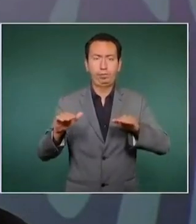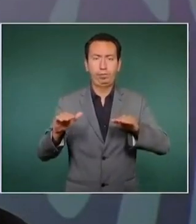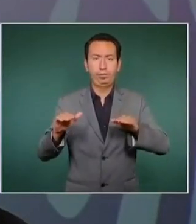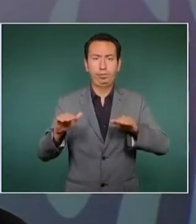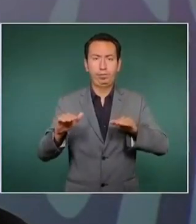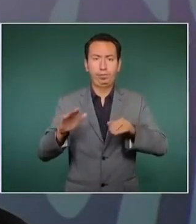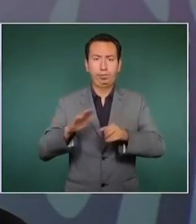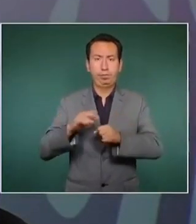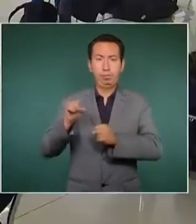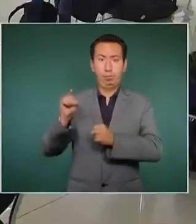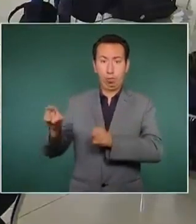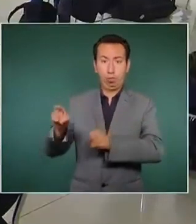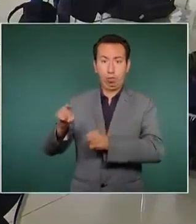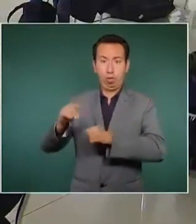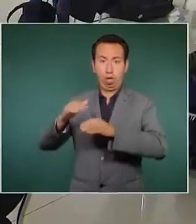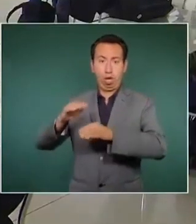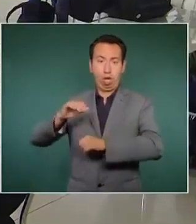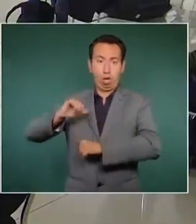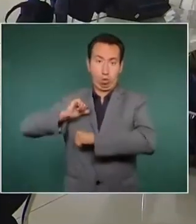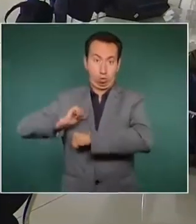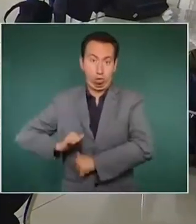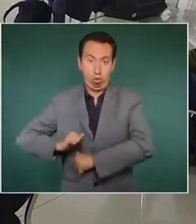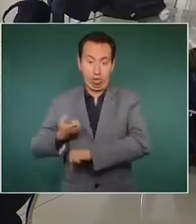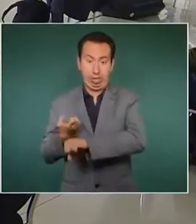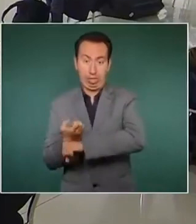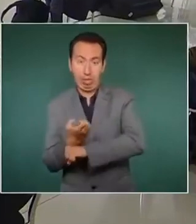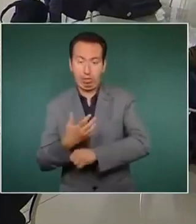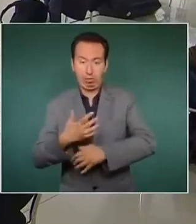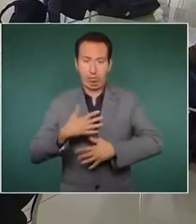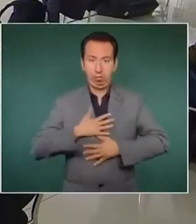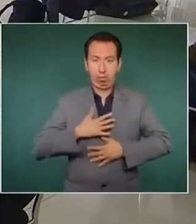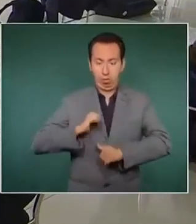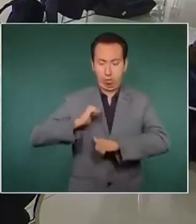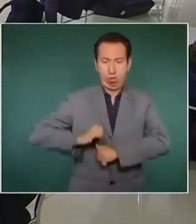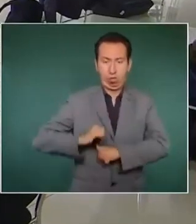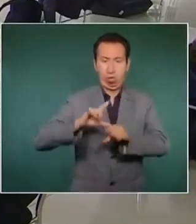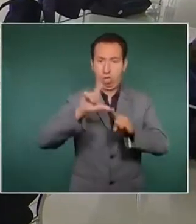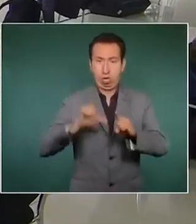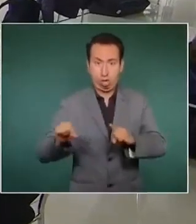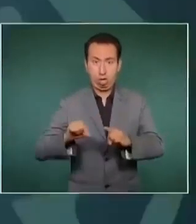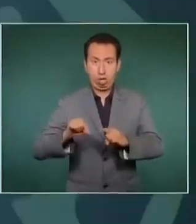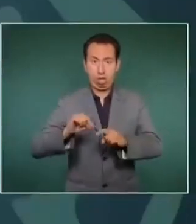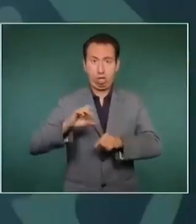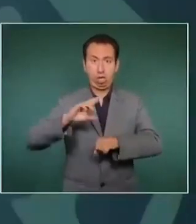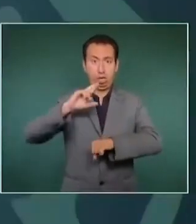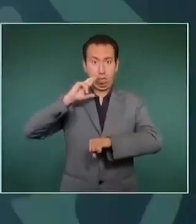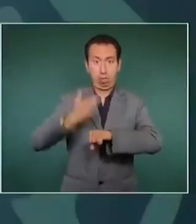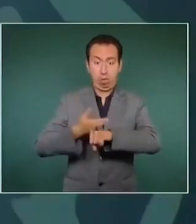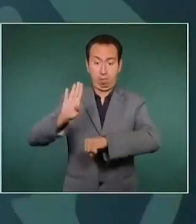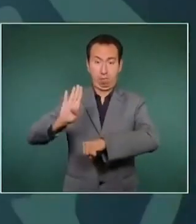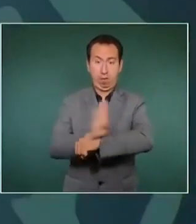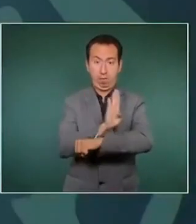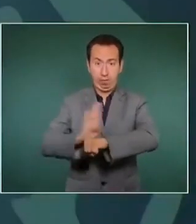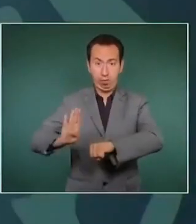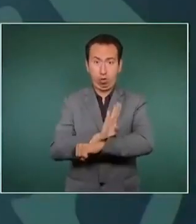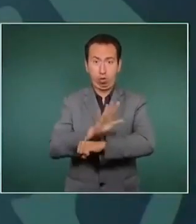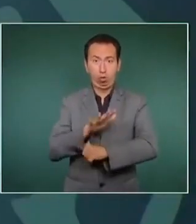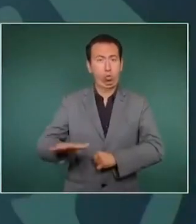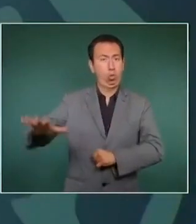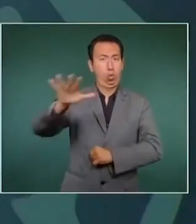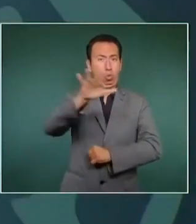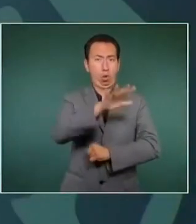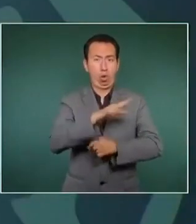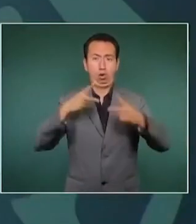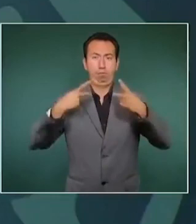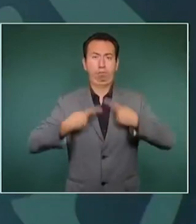ganancias millonarias a través de la sustracción y venta ilegal de hidrocarburos y que en algún momento hizo a Guanajuato